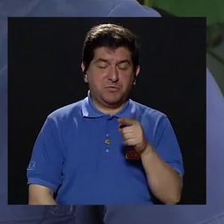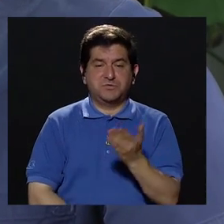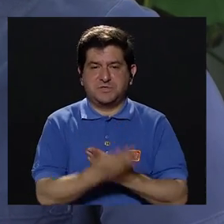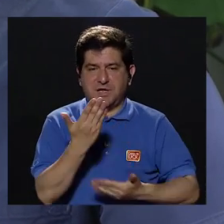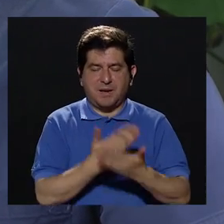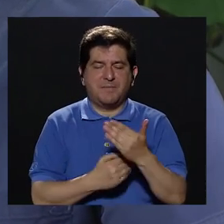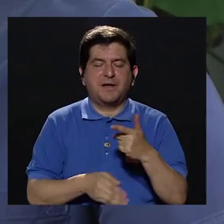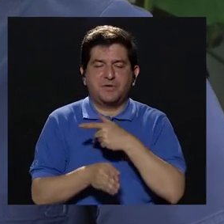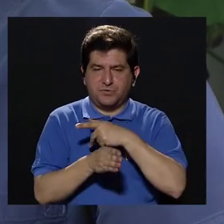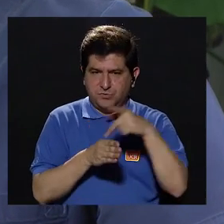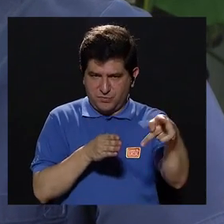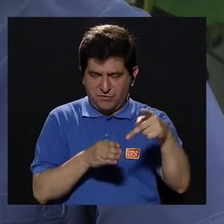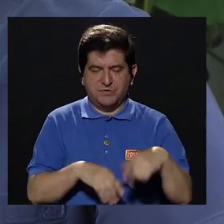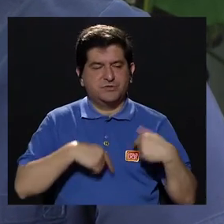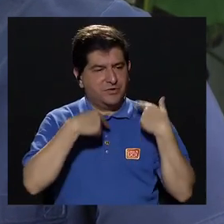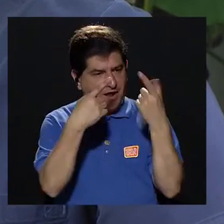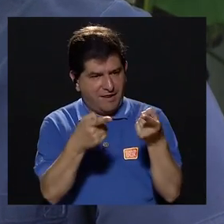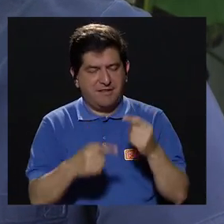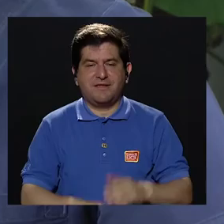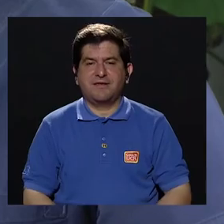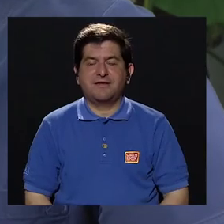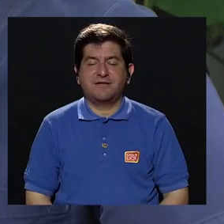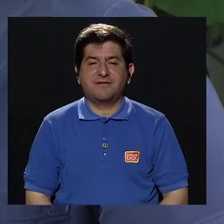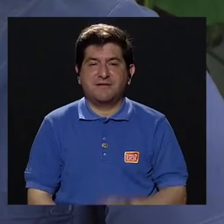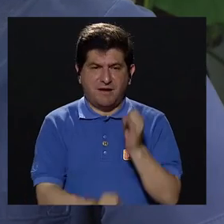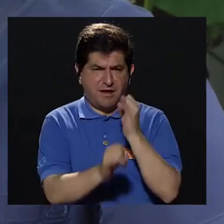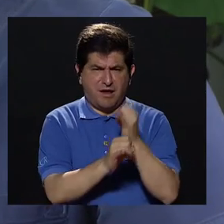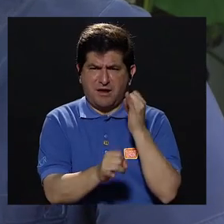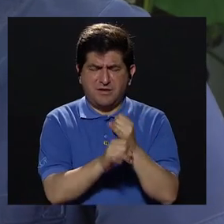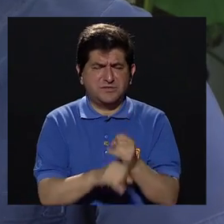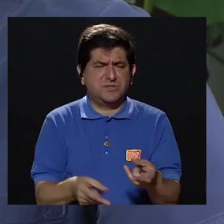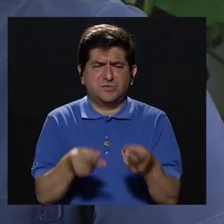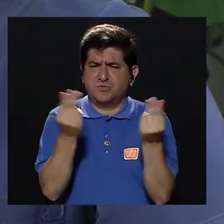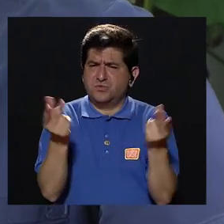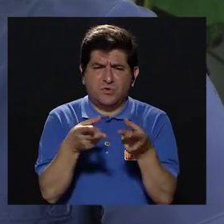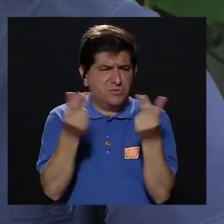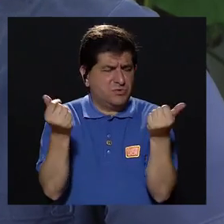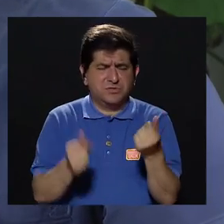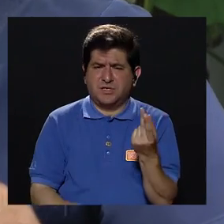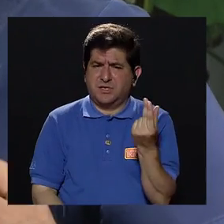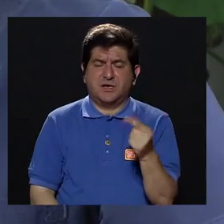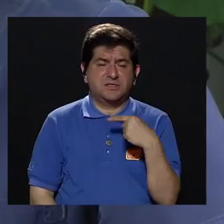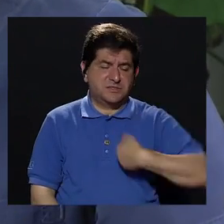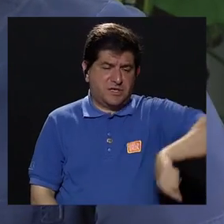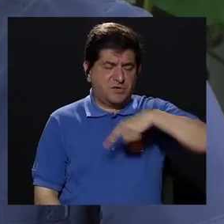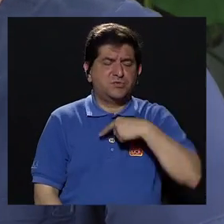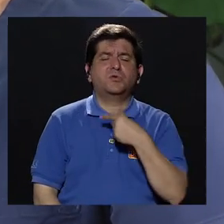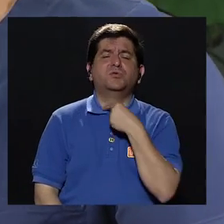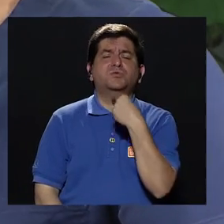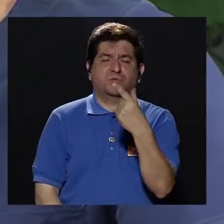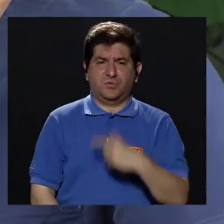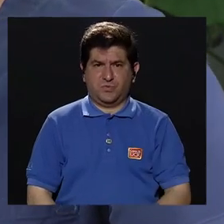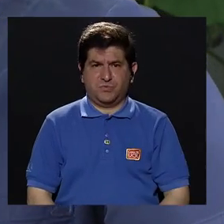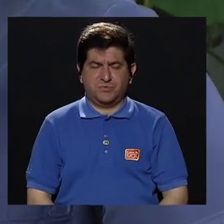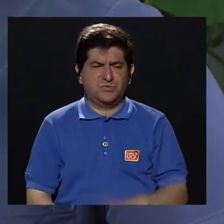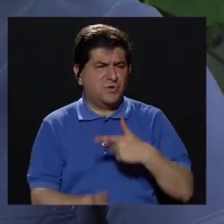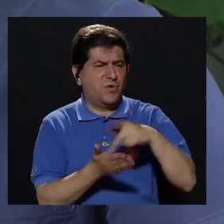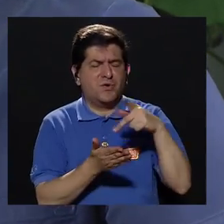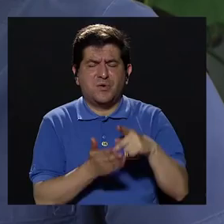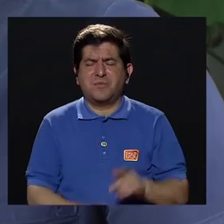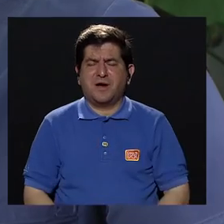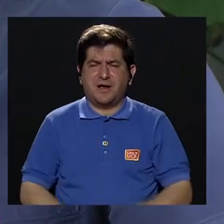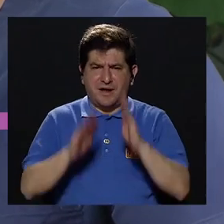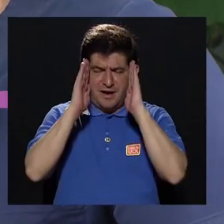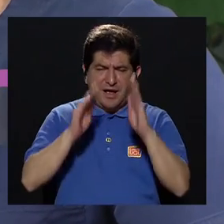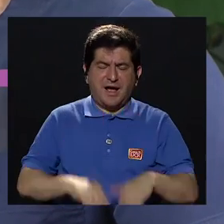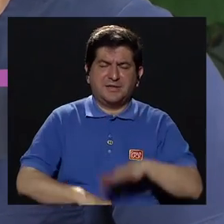póngase de la mano con un profesional. No, en la institución no tiene que gastar dinero, ahí estamos para servirles. No tienen que ir a pagar